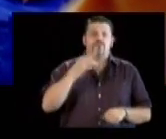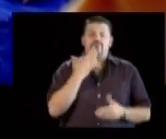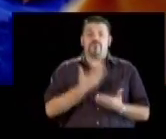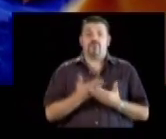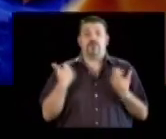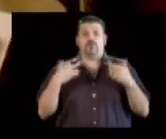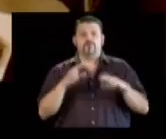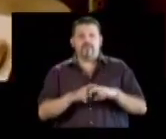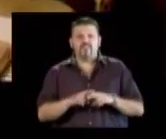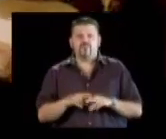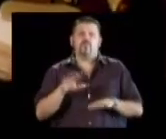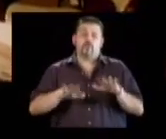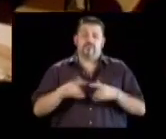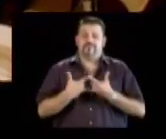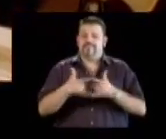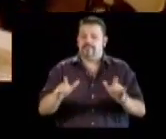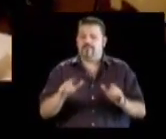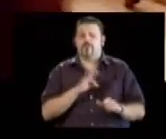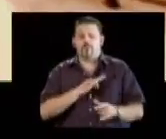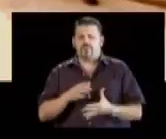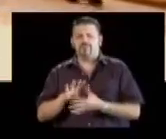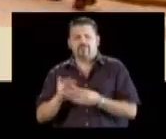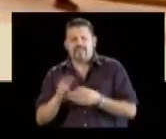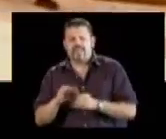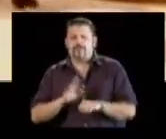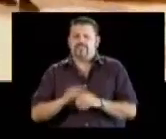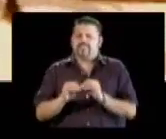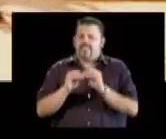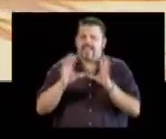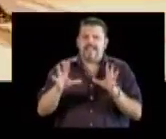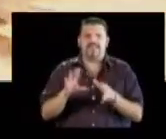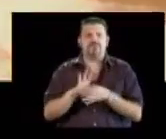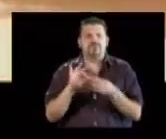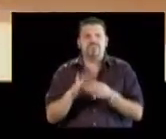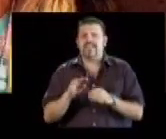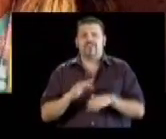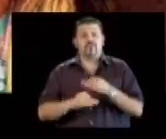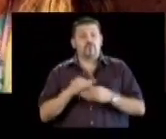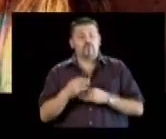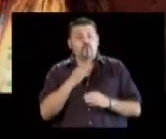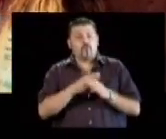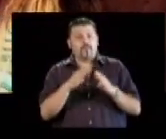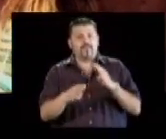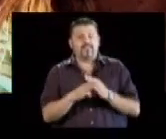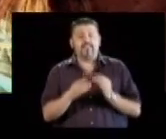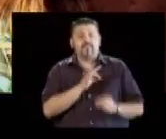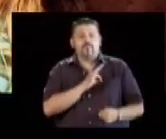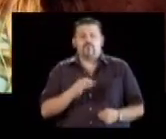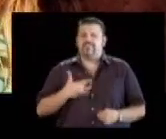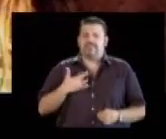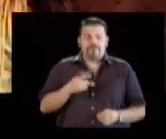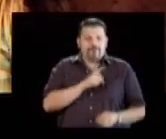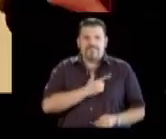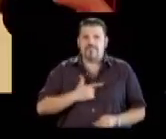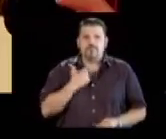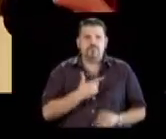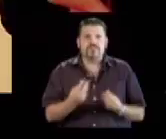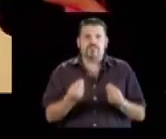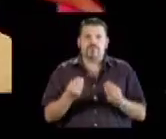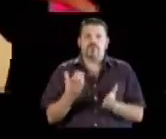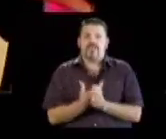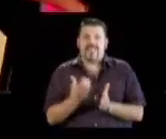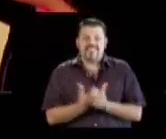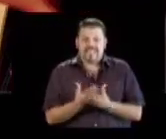maestro-alumno. O sea, también es más abierta y puedes pues, platicar más de cosas además de la materia. Me gustan mucho las clases porque hay